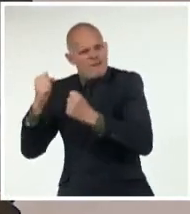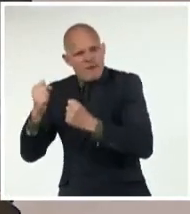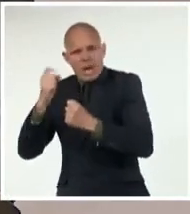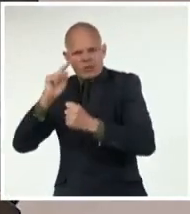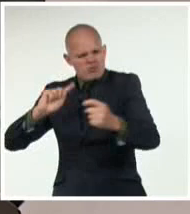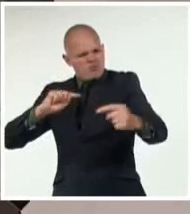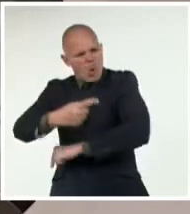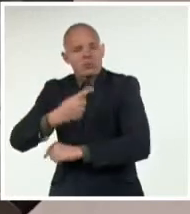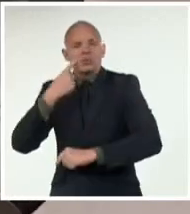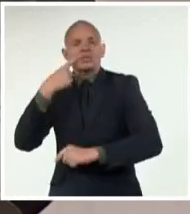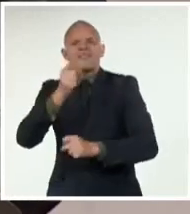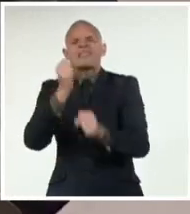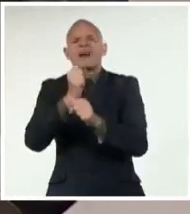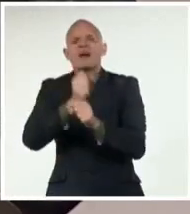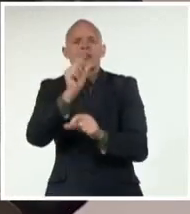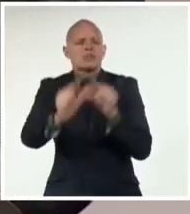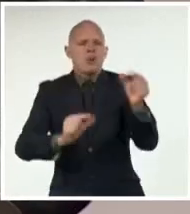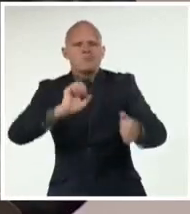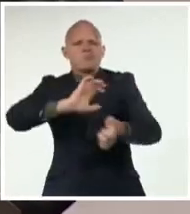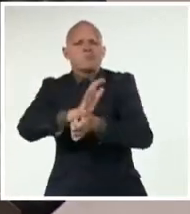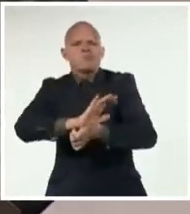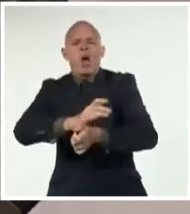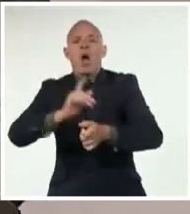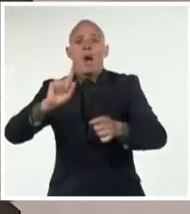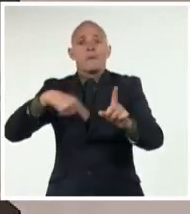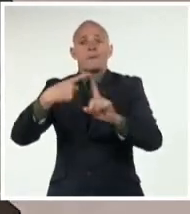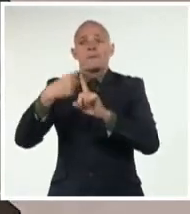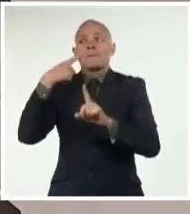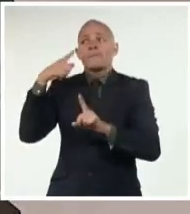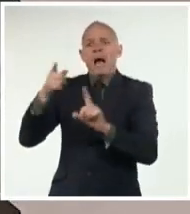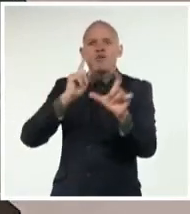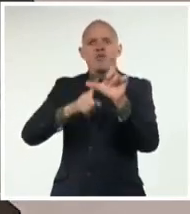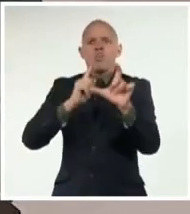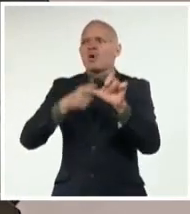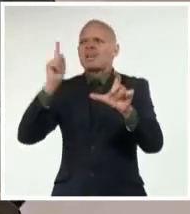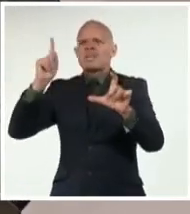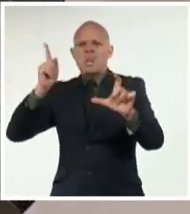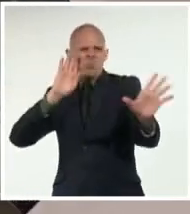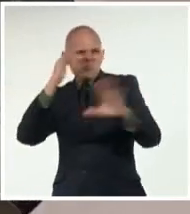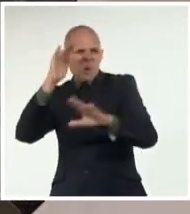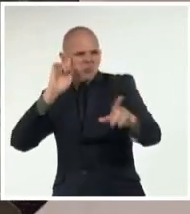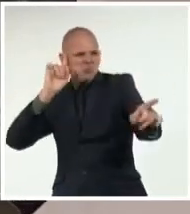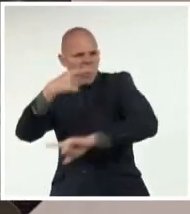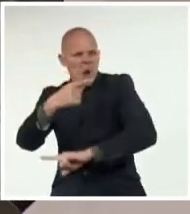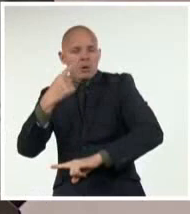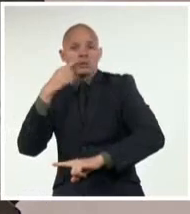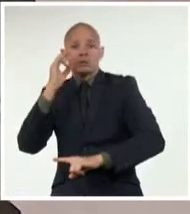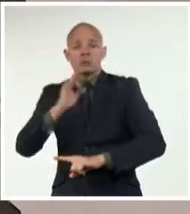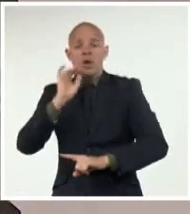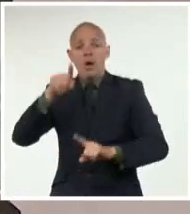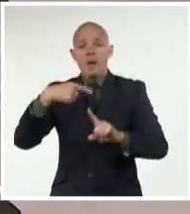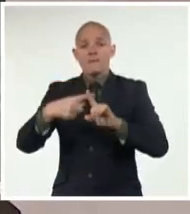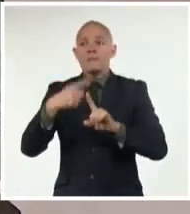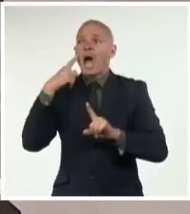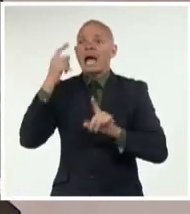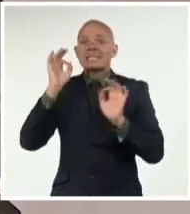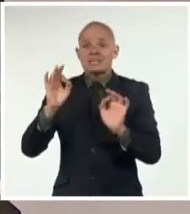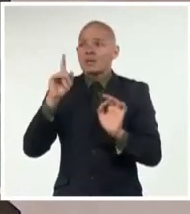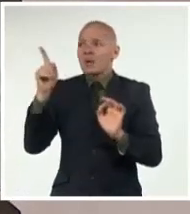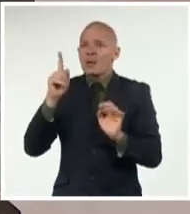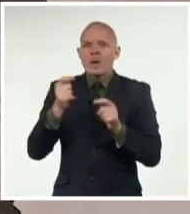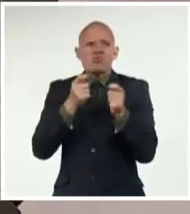de los trabajadores, una violenta campaña anticomunista, crecientes amenazas a la paz y a la